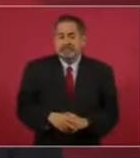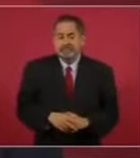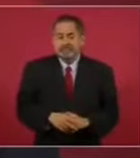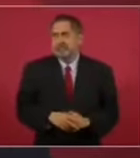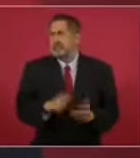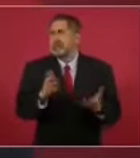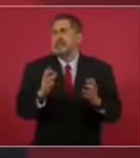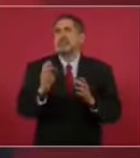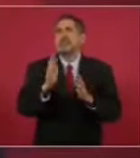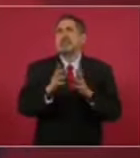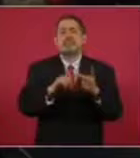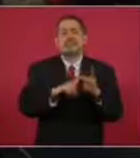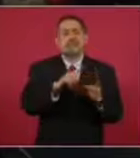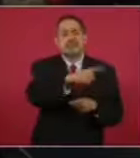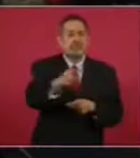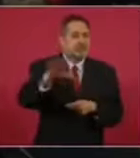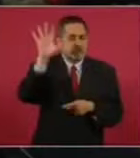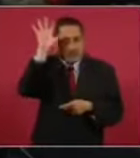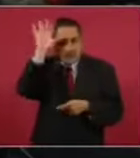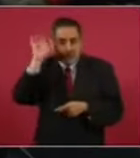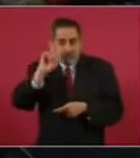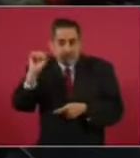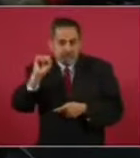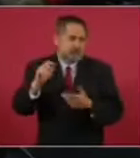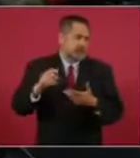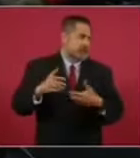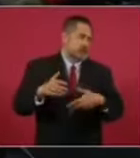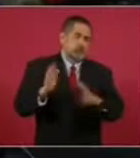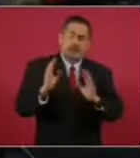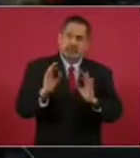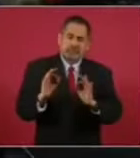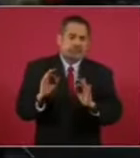o a José María Morelos,